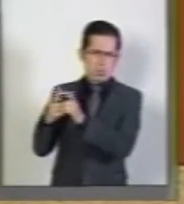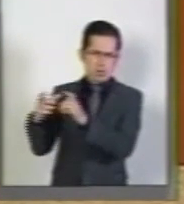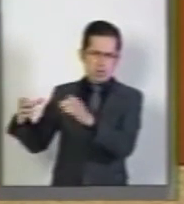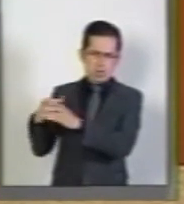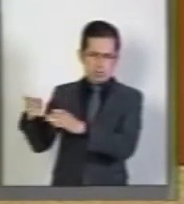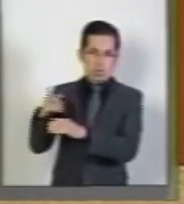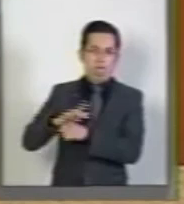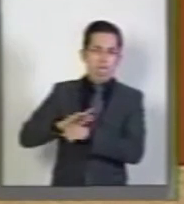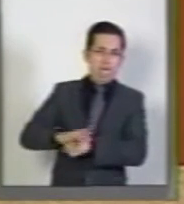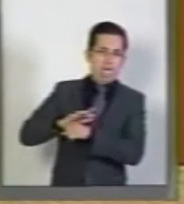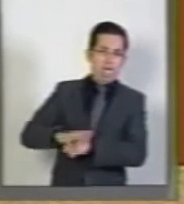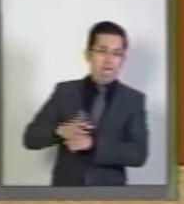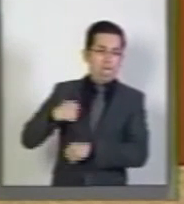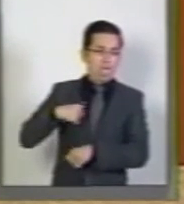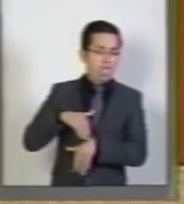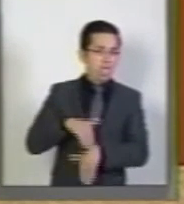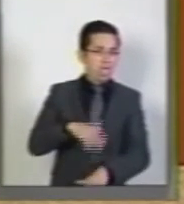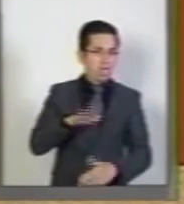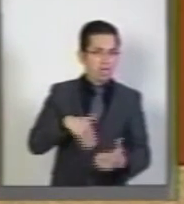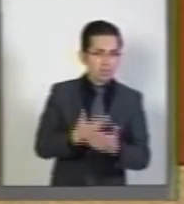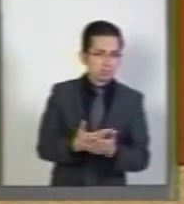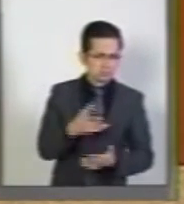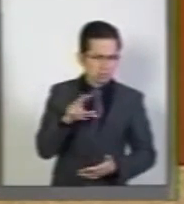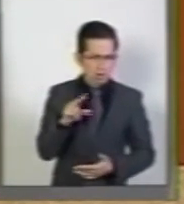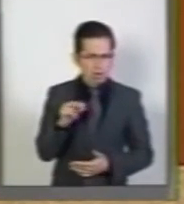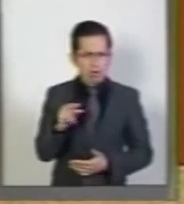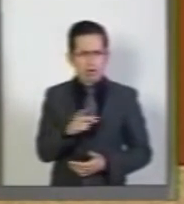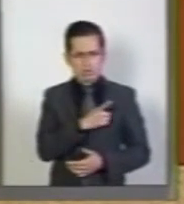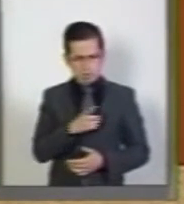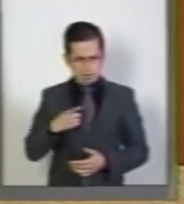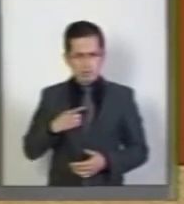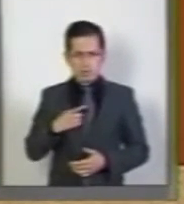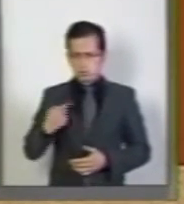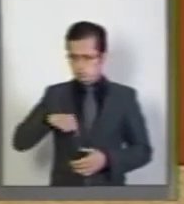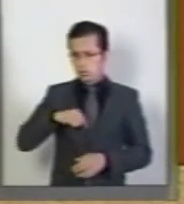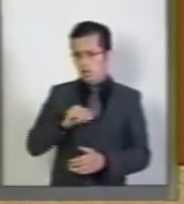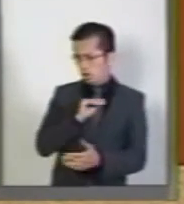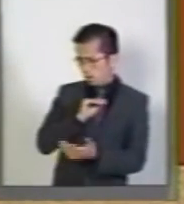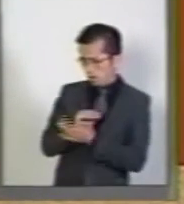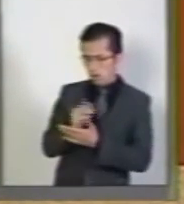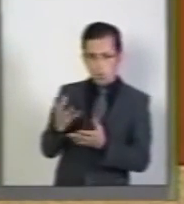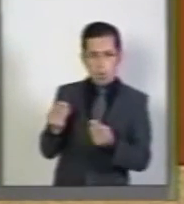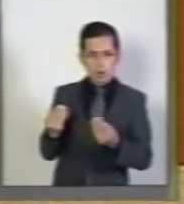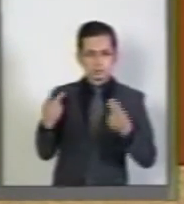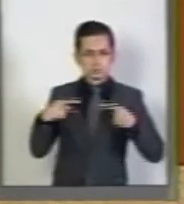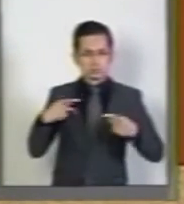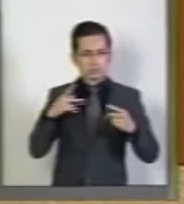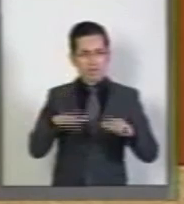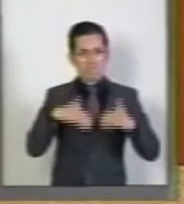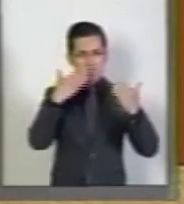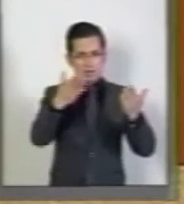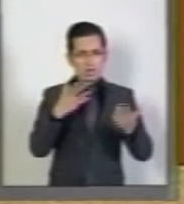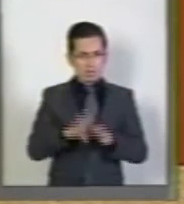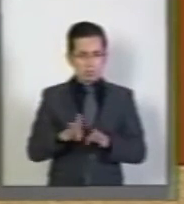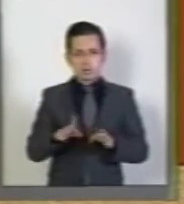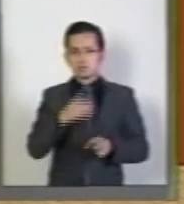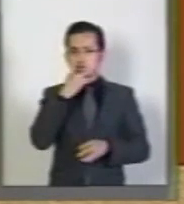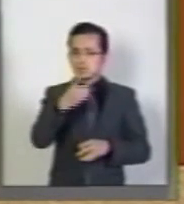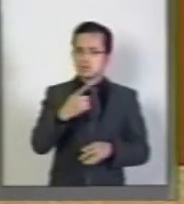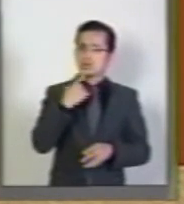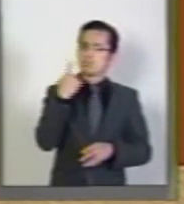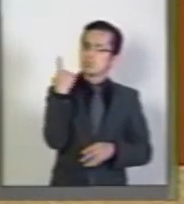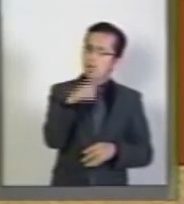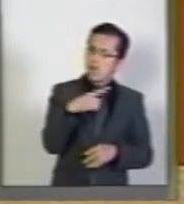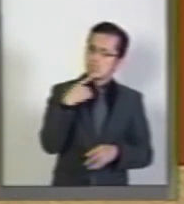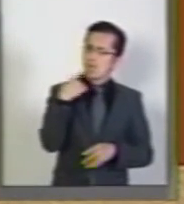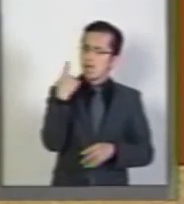país e ignorar a miles de voces allá afuera, tanto a nivel nacional como internacional, que piden